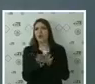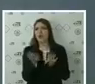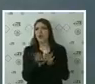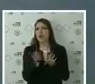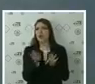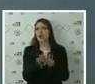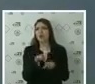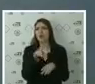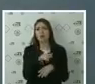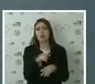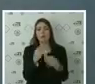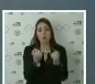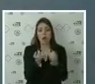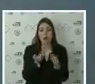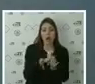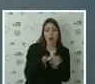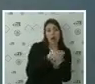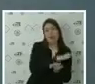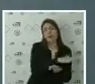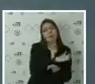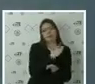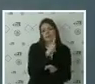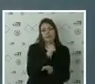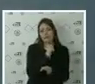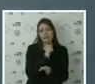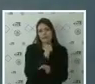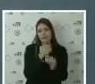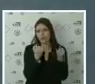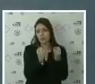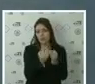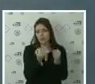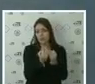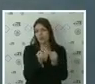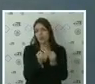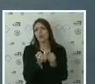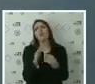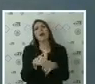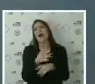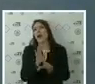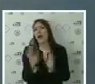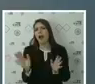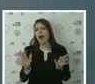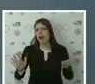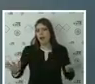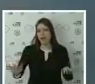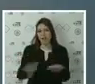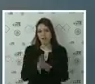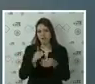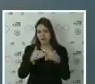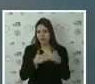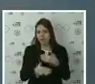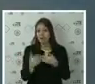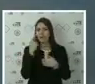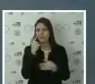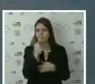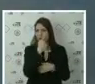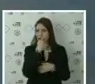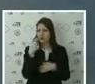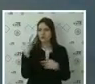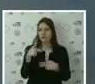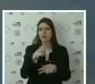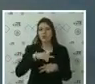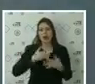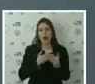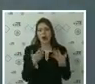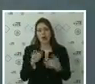veníamos ejerciendo, porque sin duda ha cambiado la percepción que se tiene desde la juventud, que es lo que